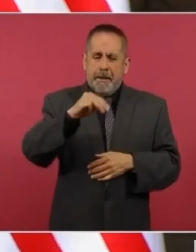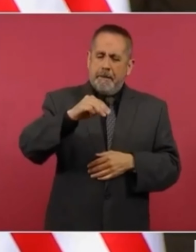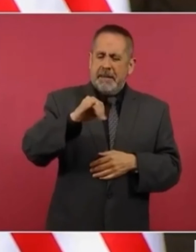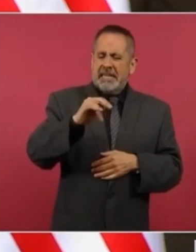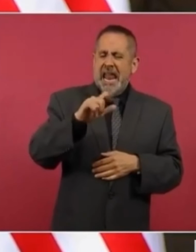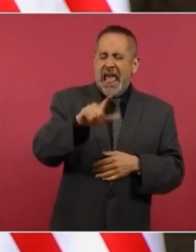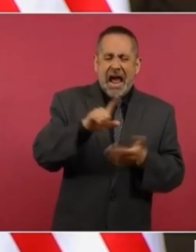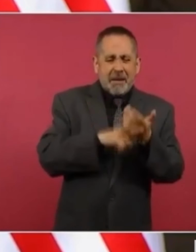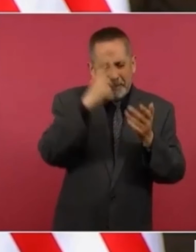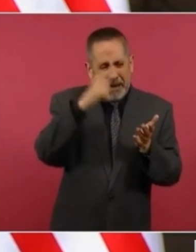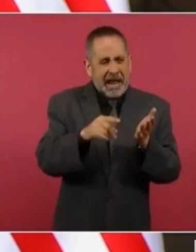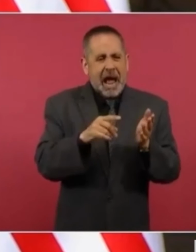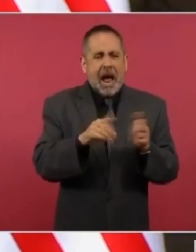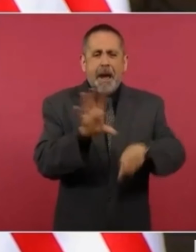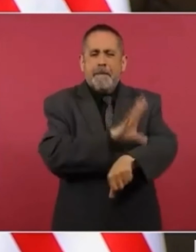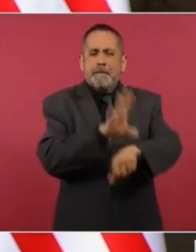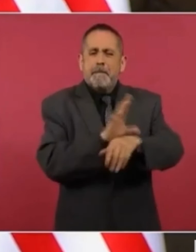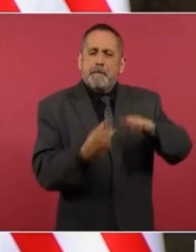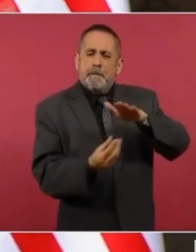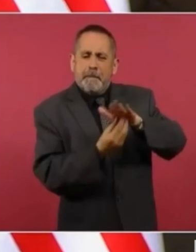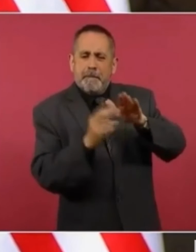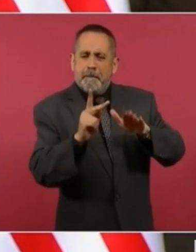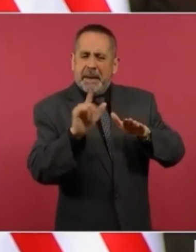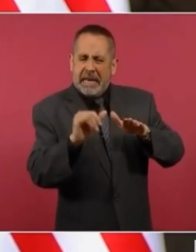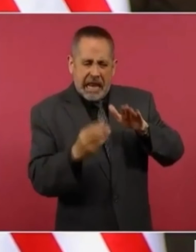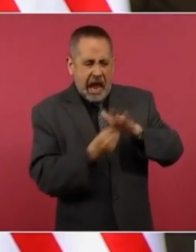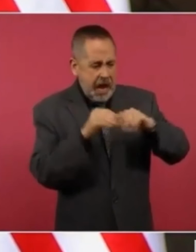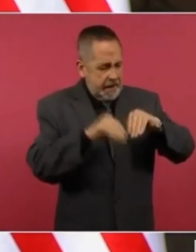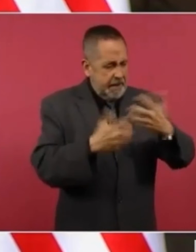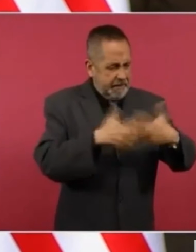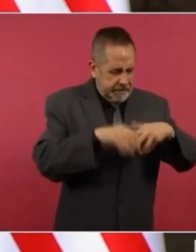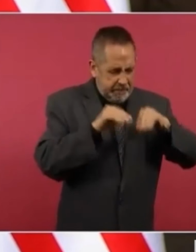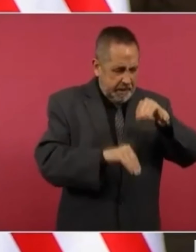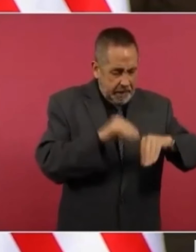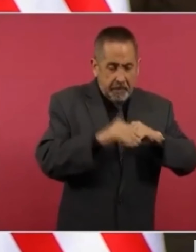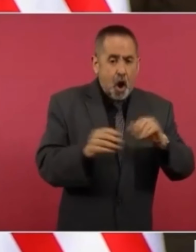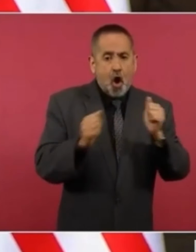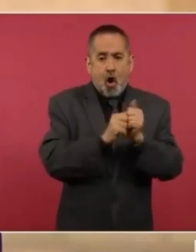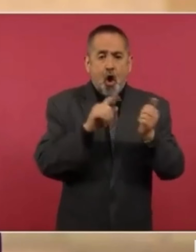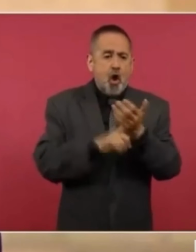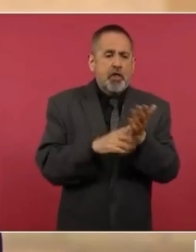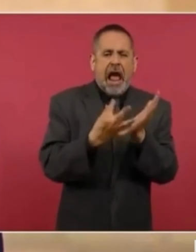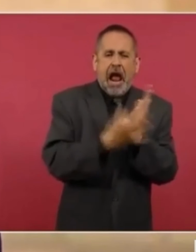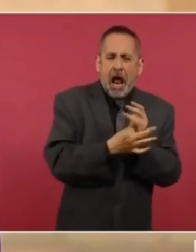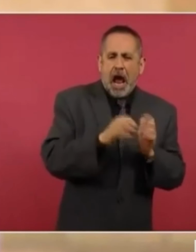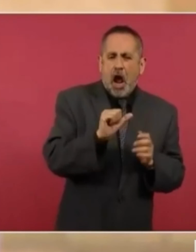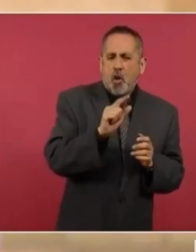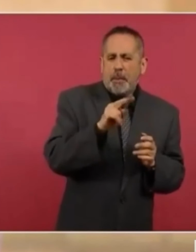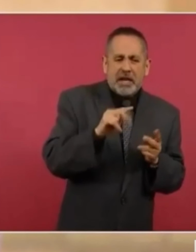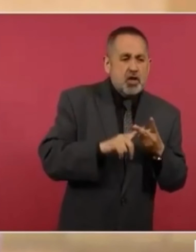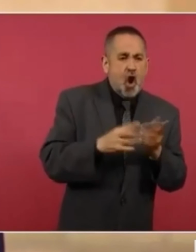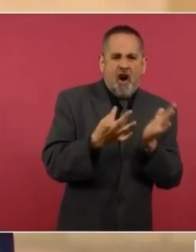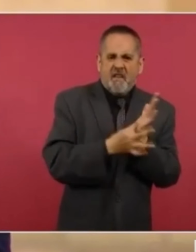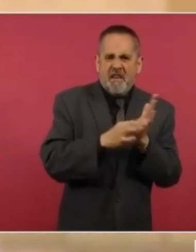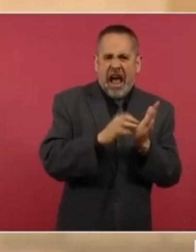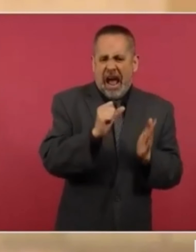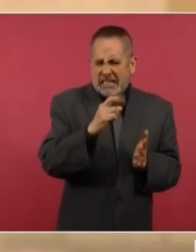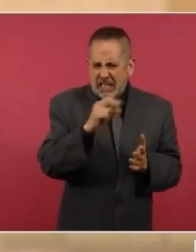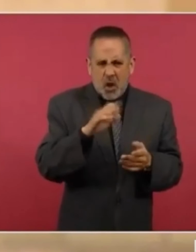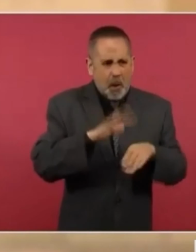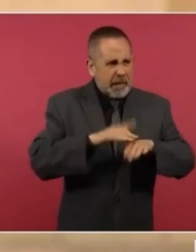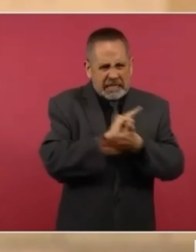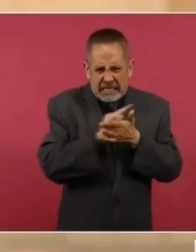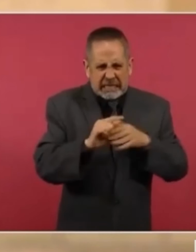usan en las baterías en sí que estamos fabricando, pasando por el aluminio y el acero de los más limpios